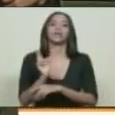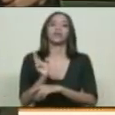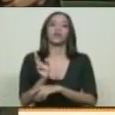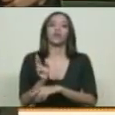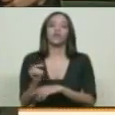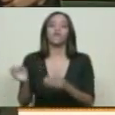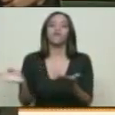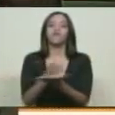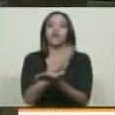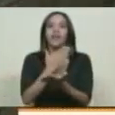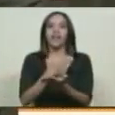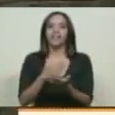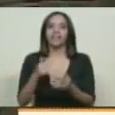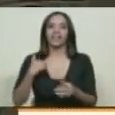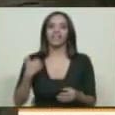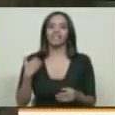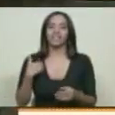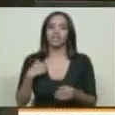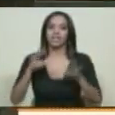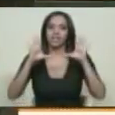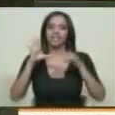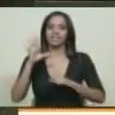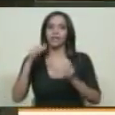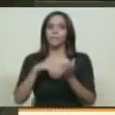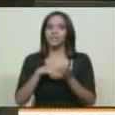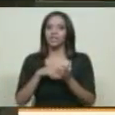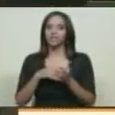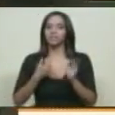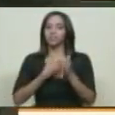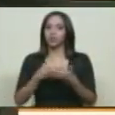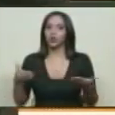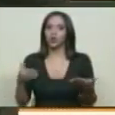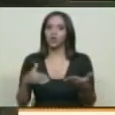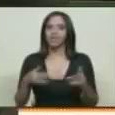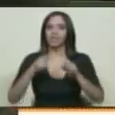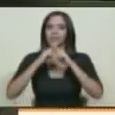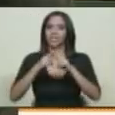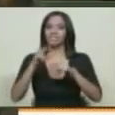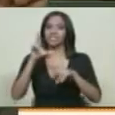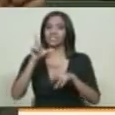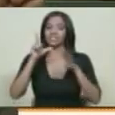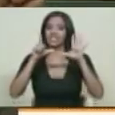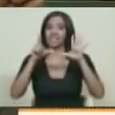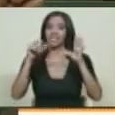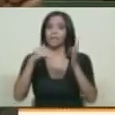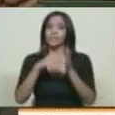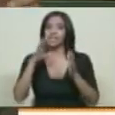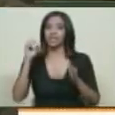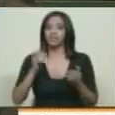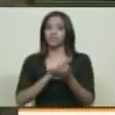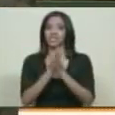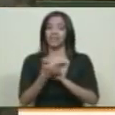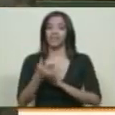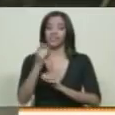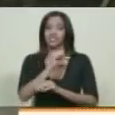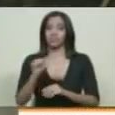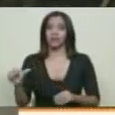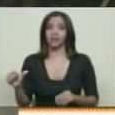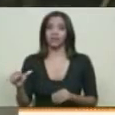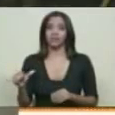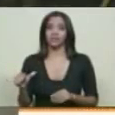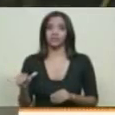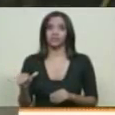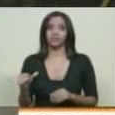de Argentina. 15.000 millones, pero hace poco le prestaron fue 7.500 y se desaparecieron en 2 semanas. Le prestaron 50.000